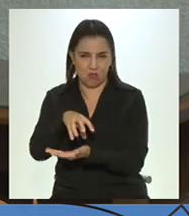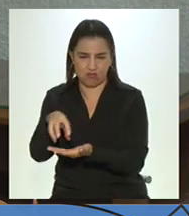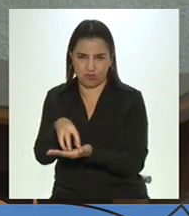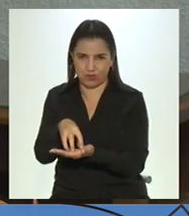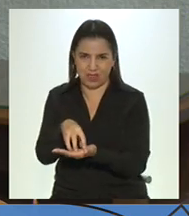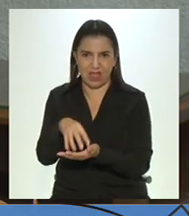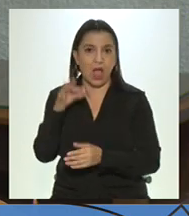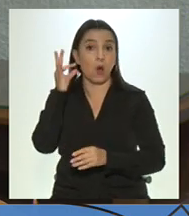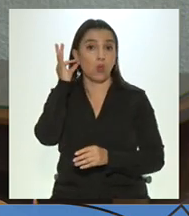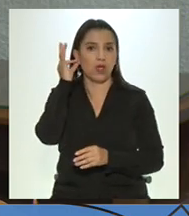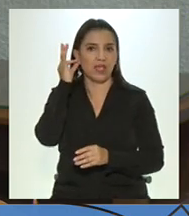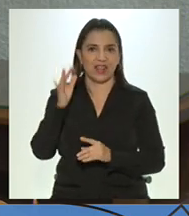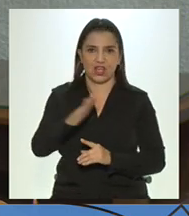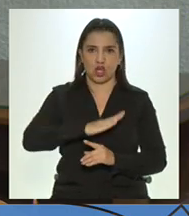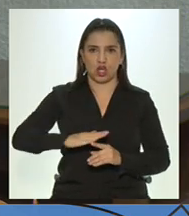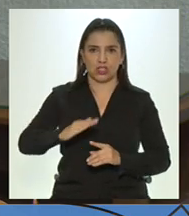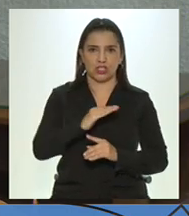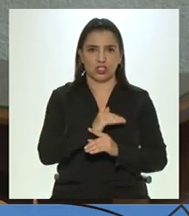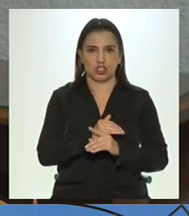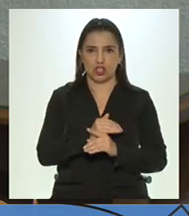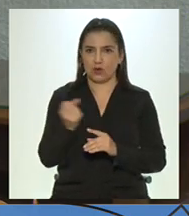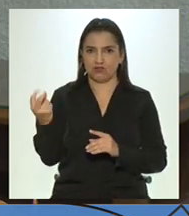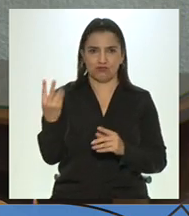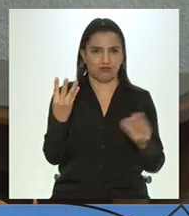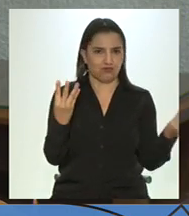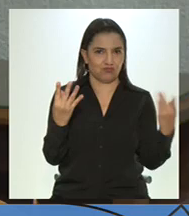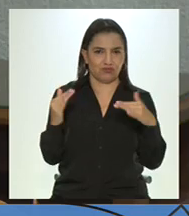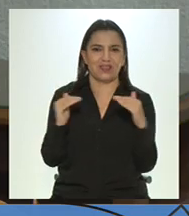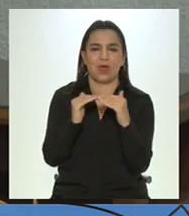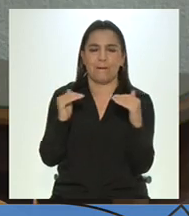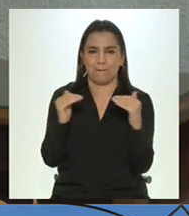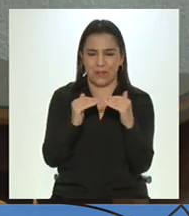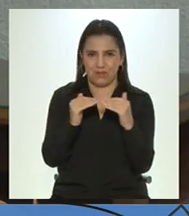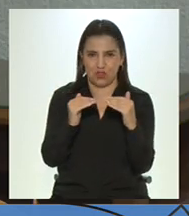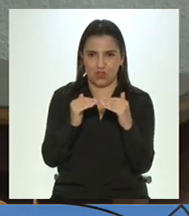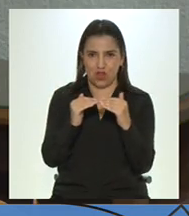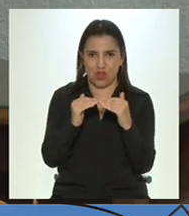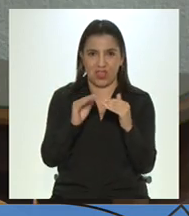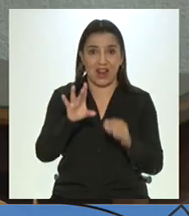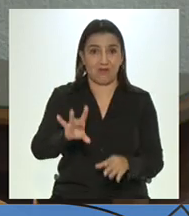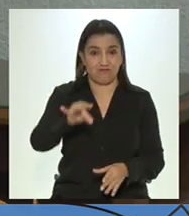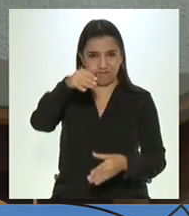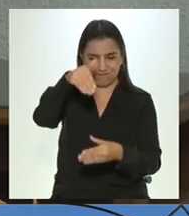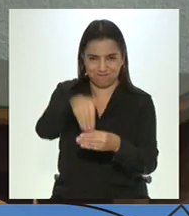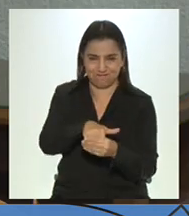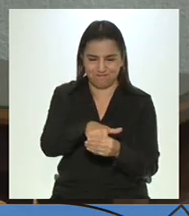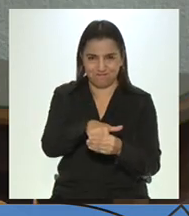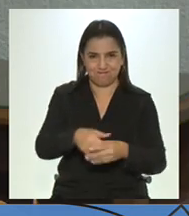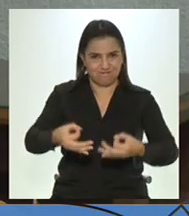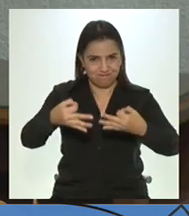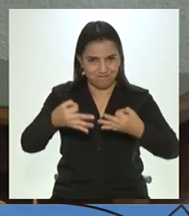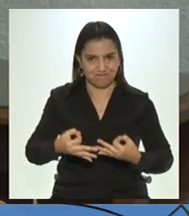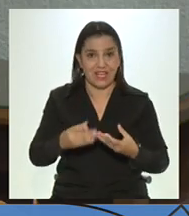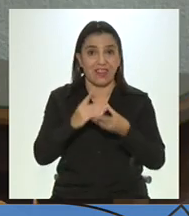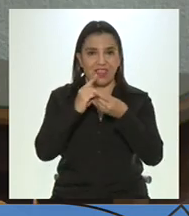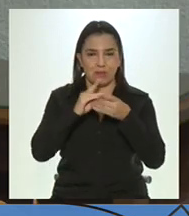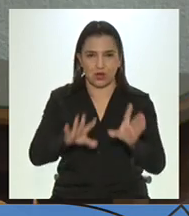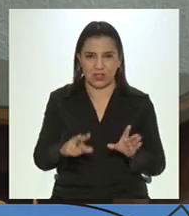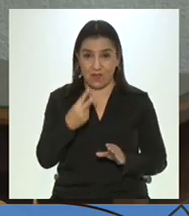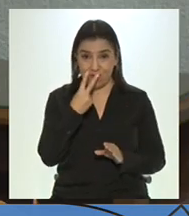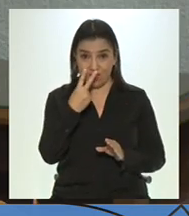condiciones paritarias a la deliberación pluralista y democrática que veremos en la convención constitucional